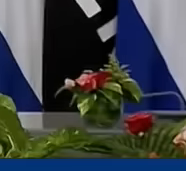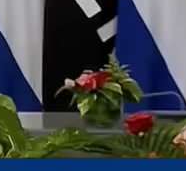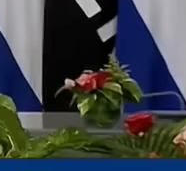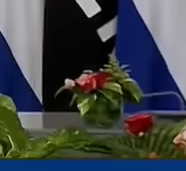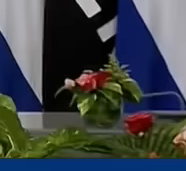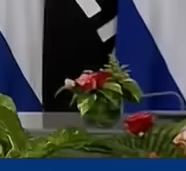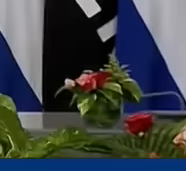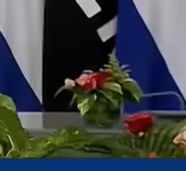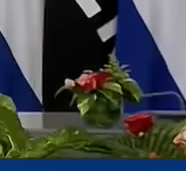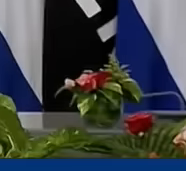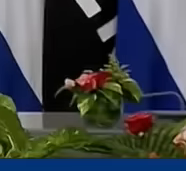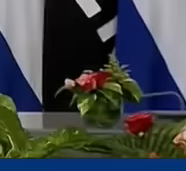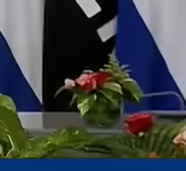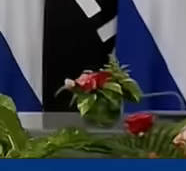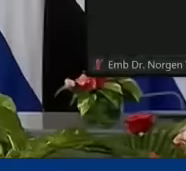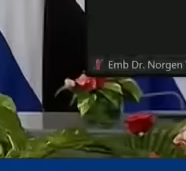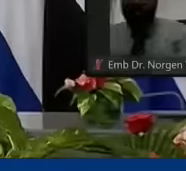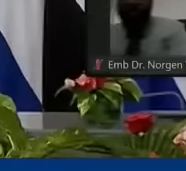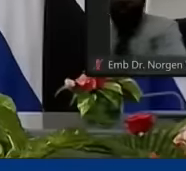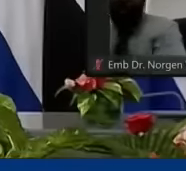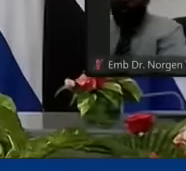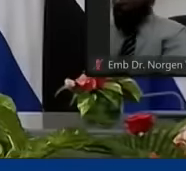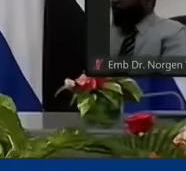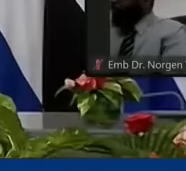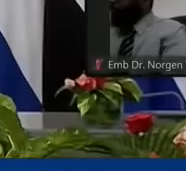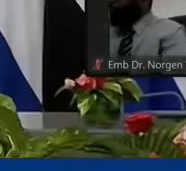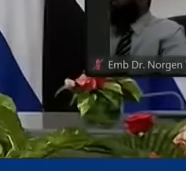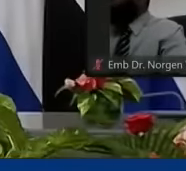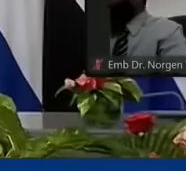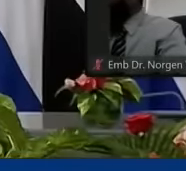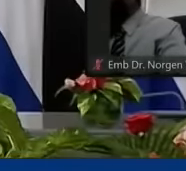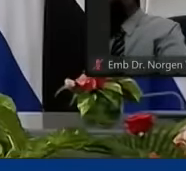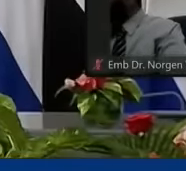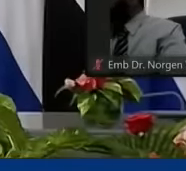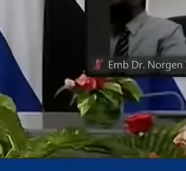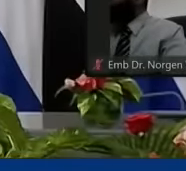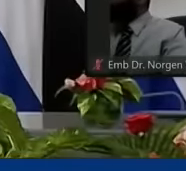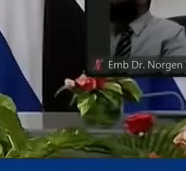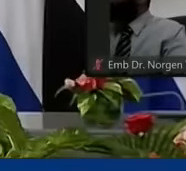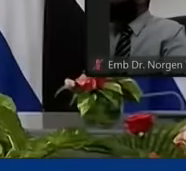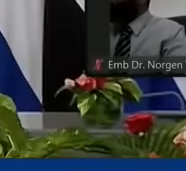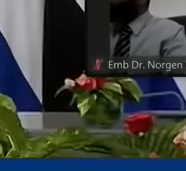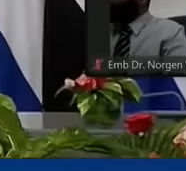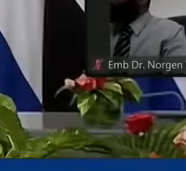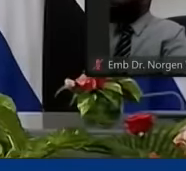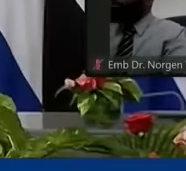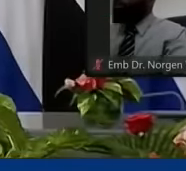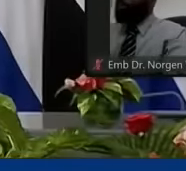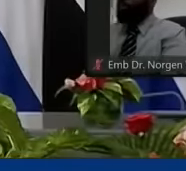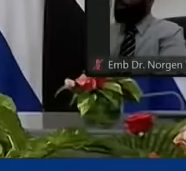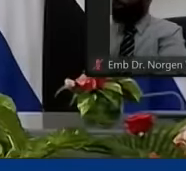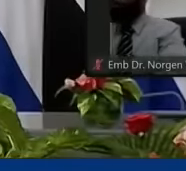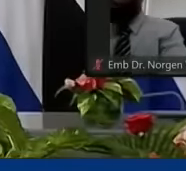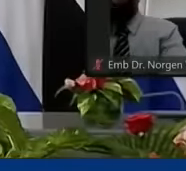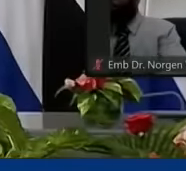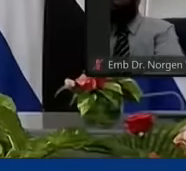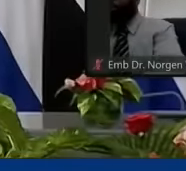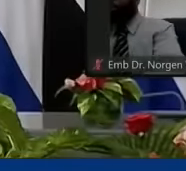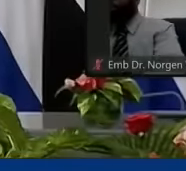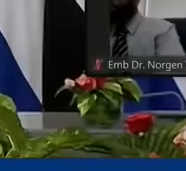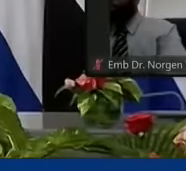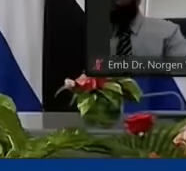del ejército que habían organizado aquí con Somoza. Y en esas